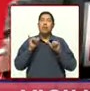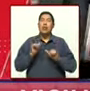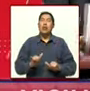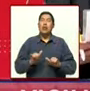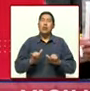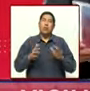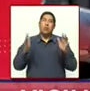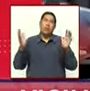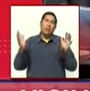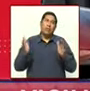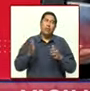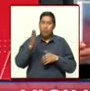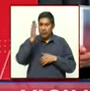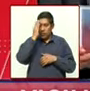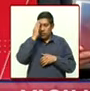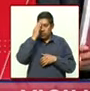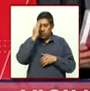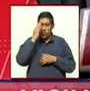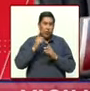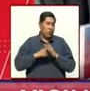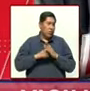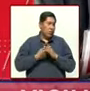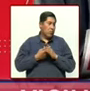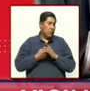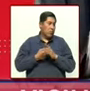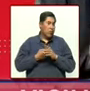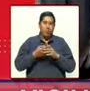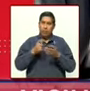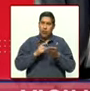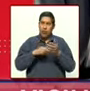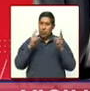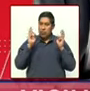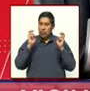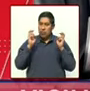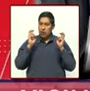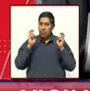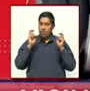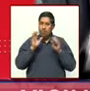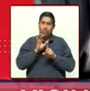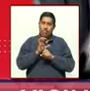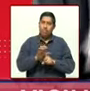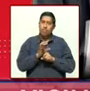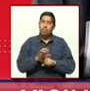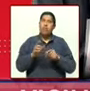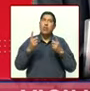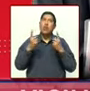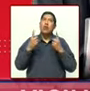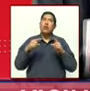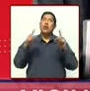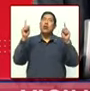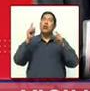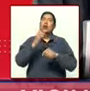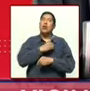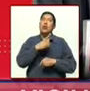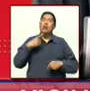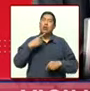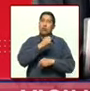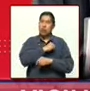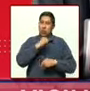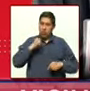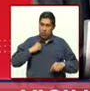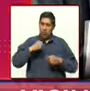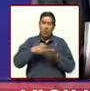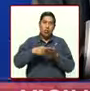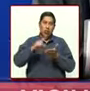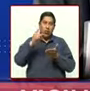quedar evidentemente. Ustedes saben, ellos han comenzado justamente con esta medida de presión para lograr que los asambleístas tomen en cuenta